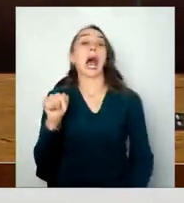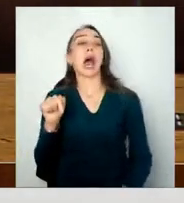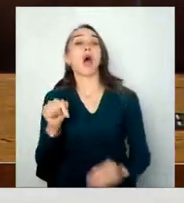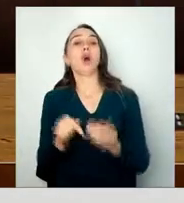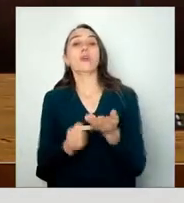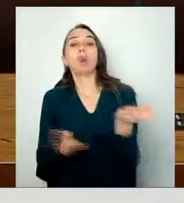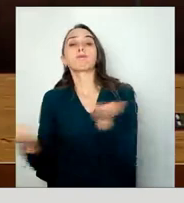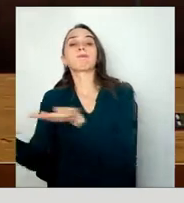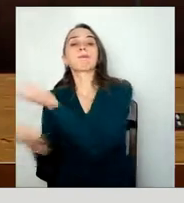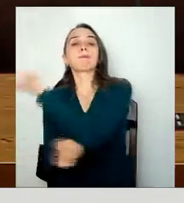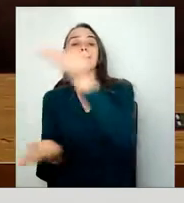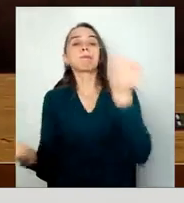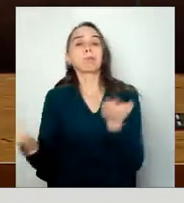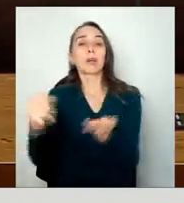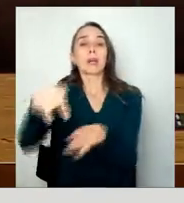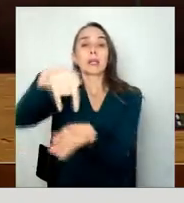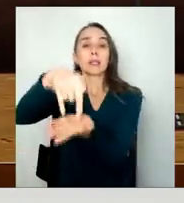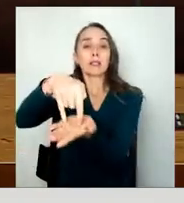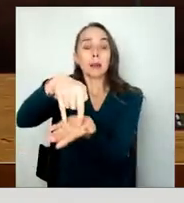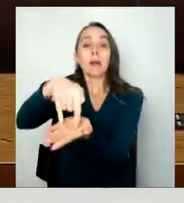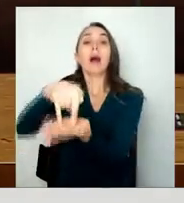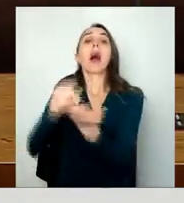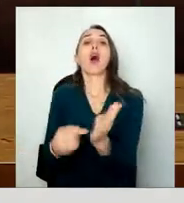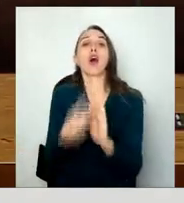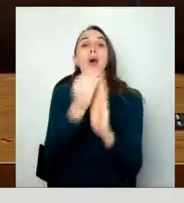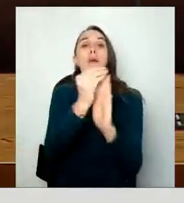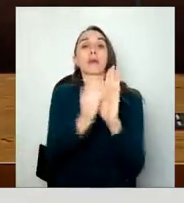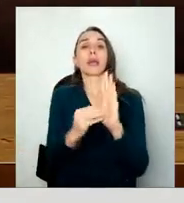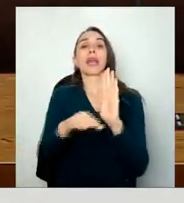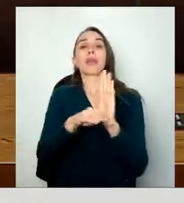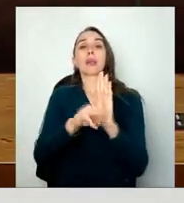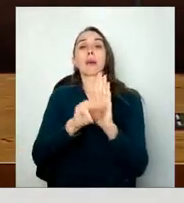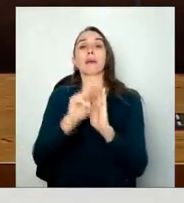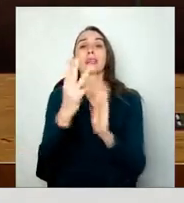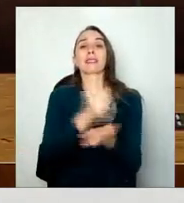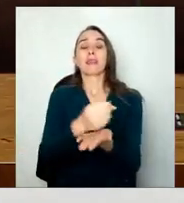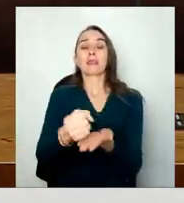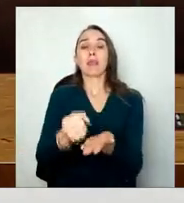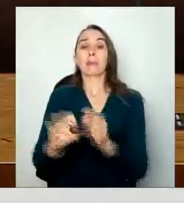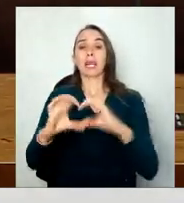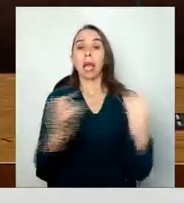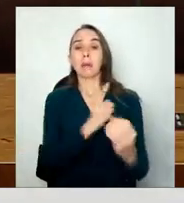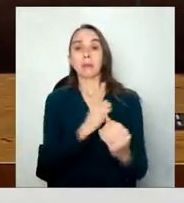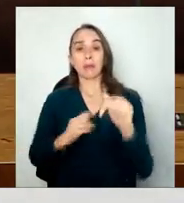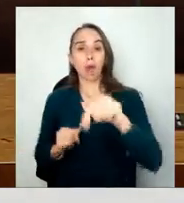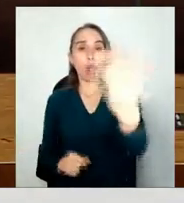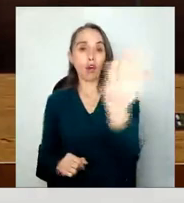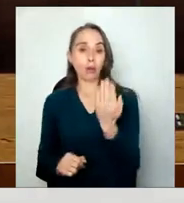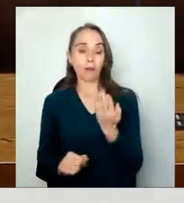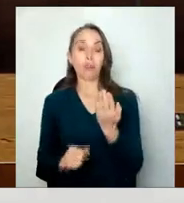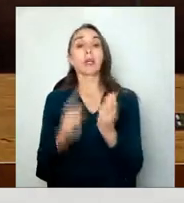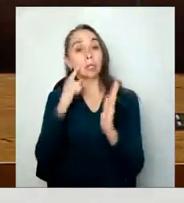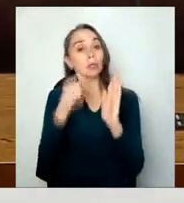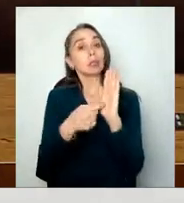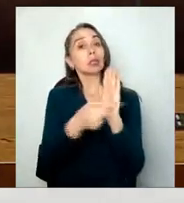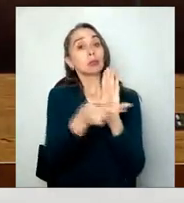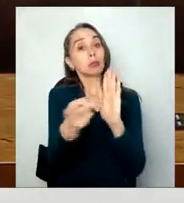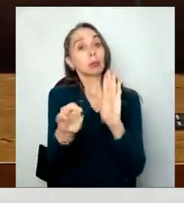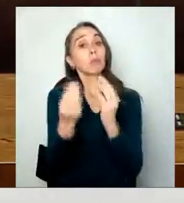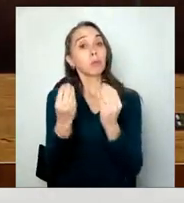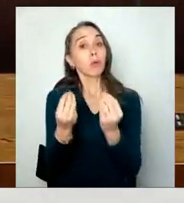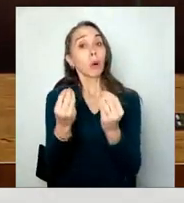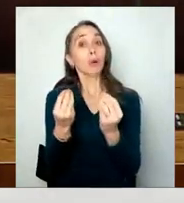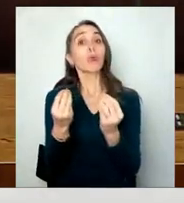votación en la honorable cámara de diputados creo que es una buena demostración de cómo